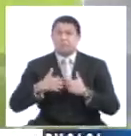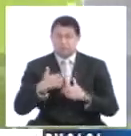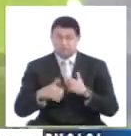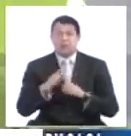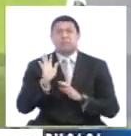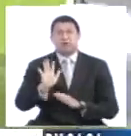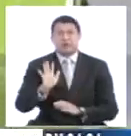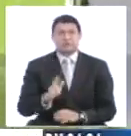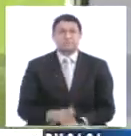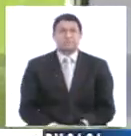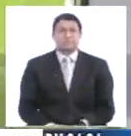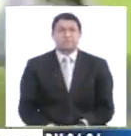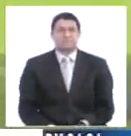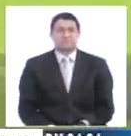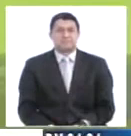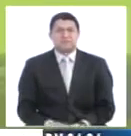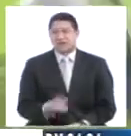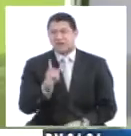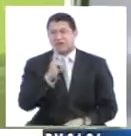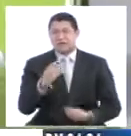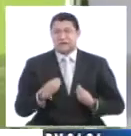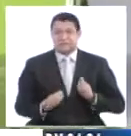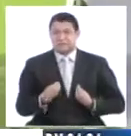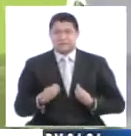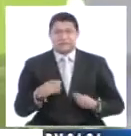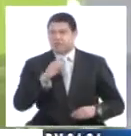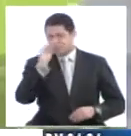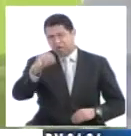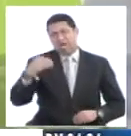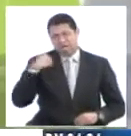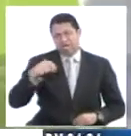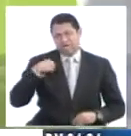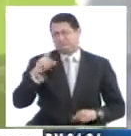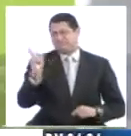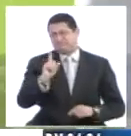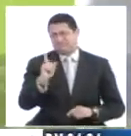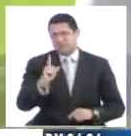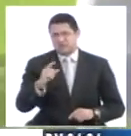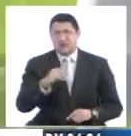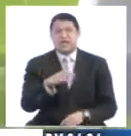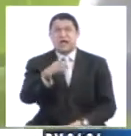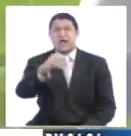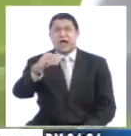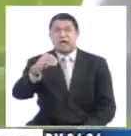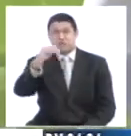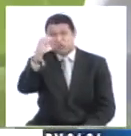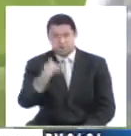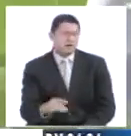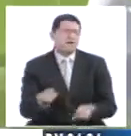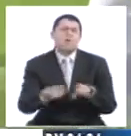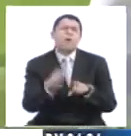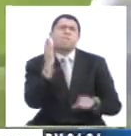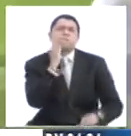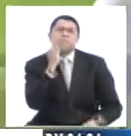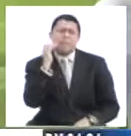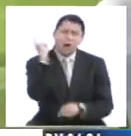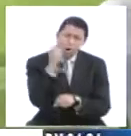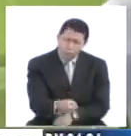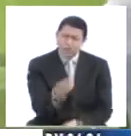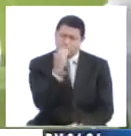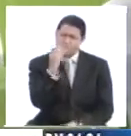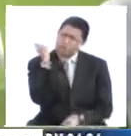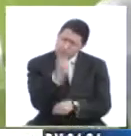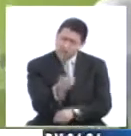famosa palabra que es la ansiedad que todo el mundo nombre pero realmente en asia hipoglicemia es como la mamá la mamá obliga al niño a comer